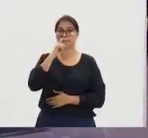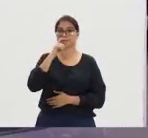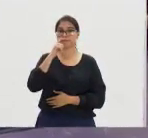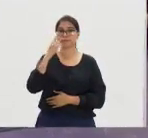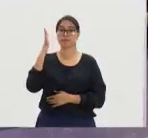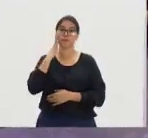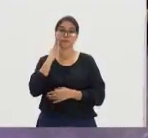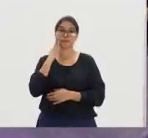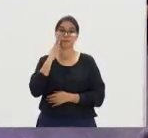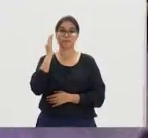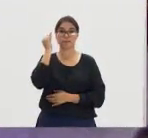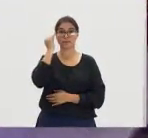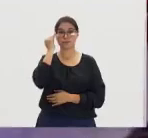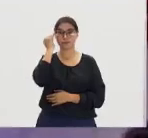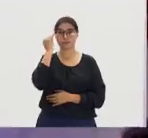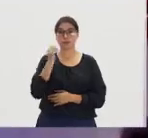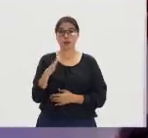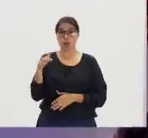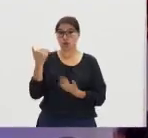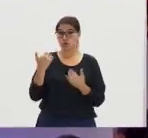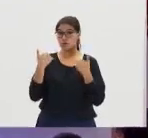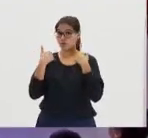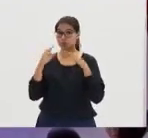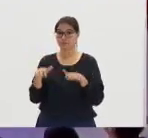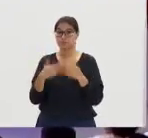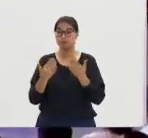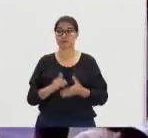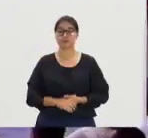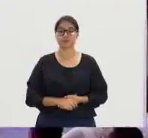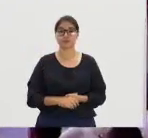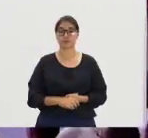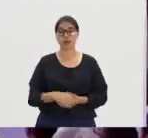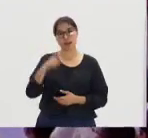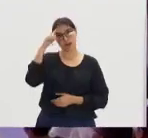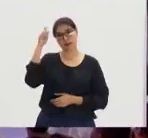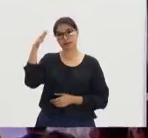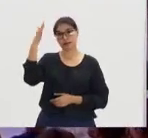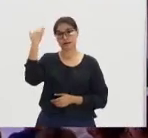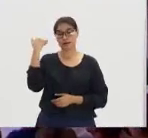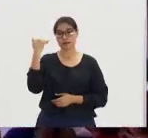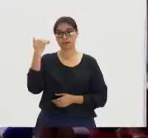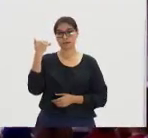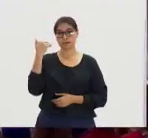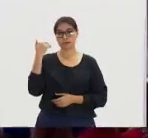Hablaba con un de estos magnates del Salvador, porque hay una lista de los más ricos.